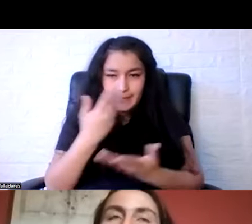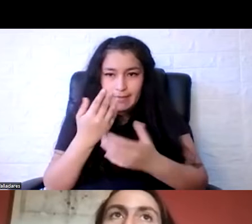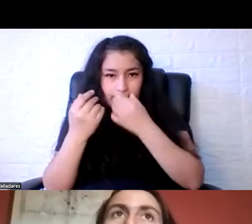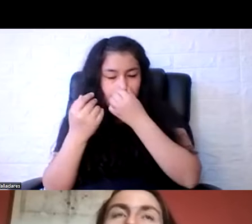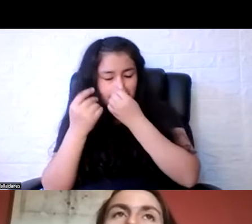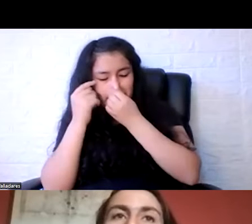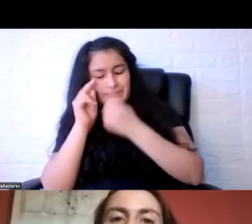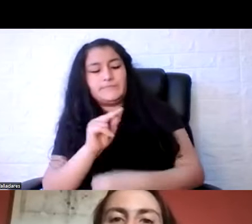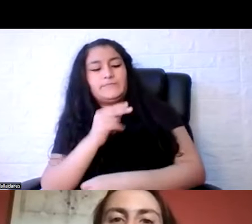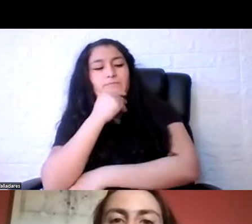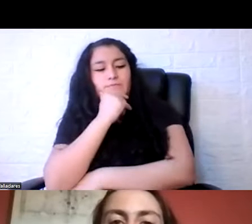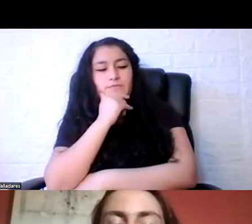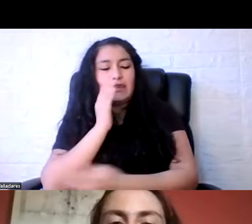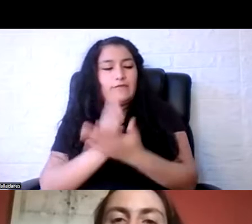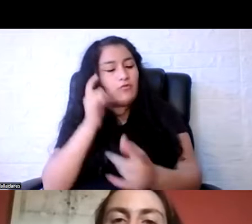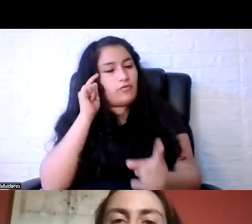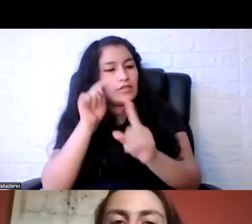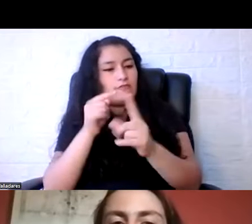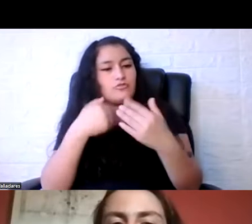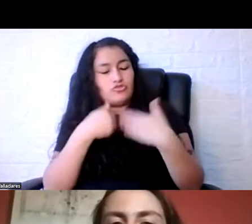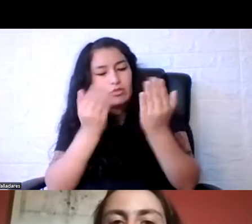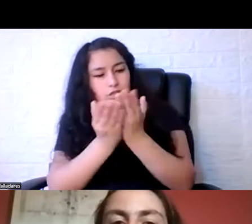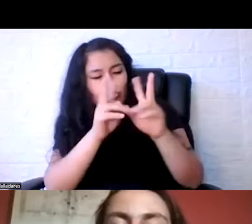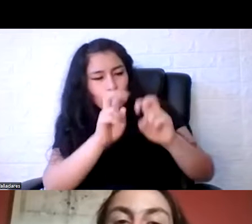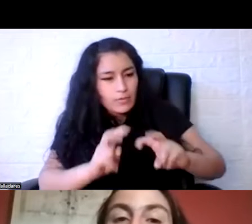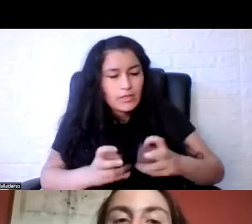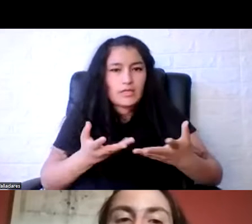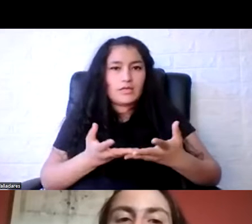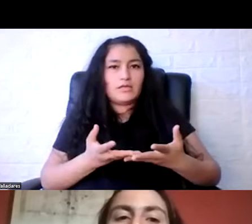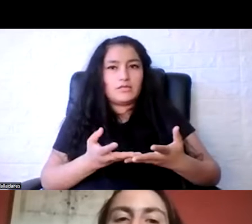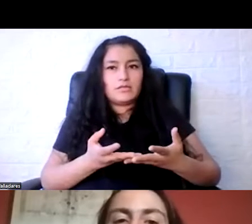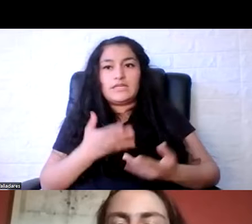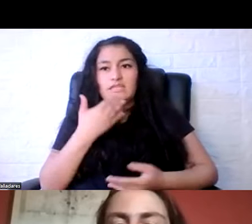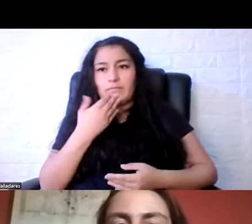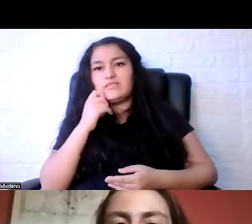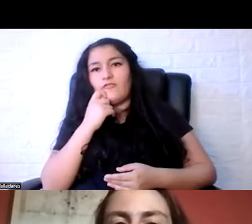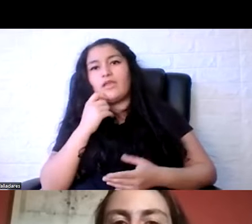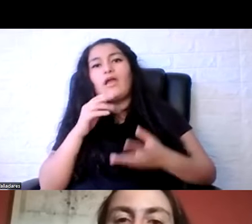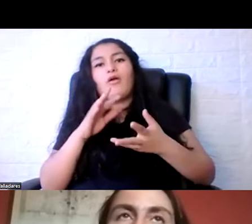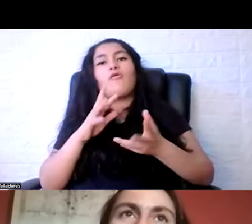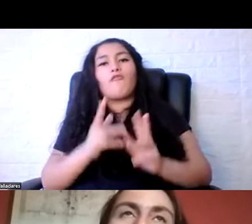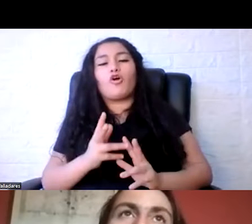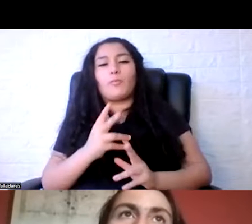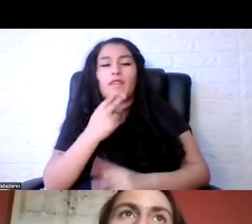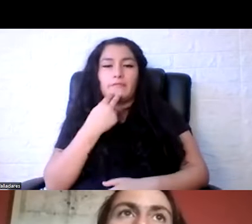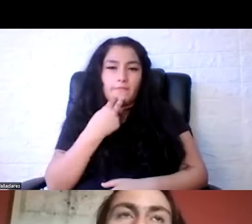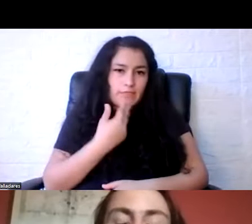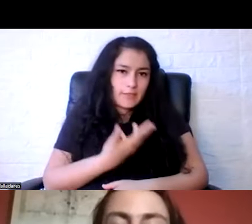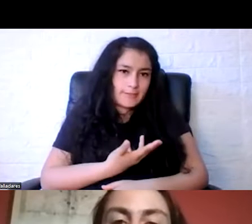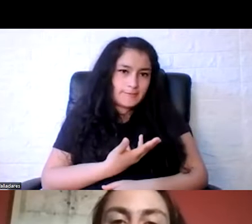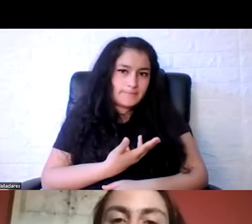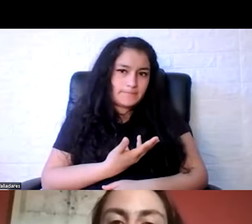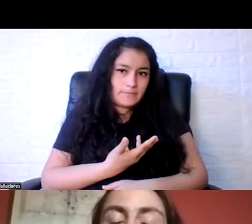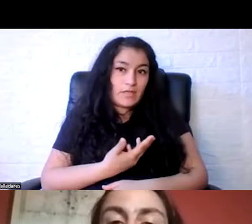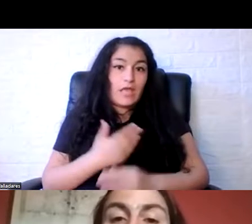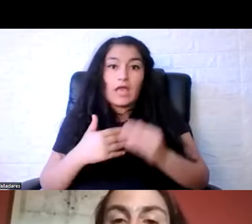como un objetivo de estudio, como un objetivo también de cómo pararnos como investigadora, y también como una forma de vida. Obviamente que esto muchas veces se hace